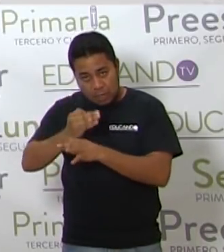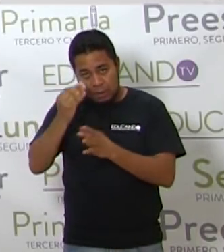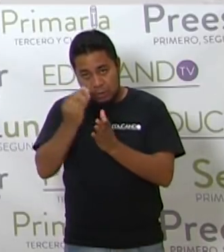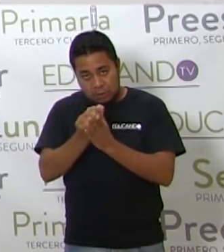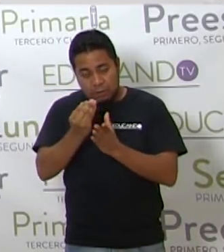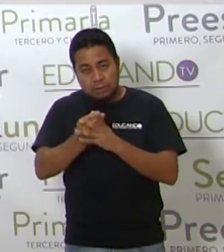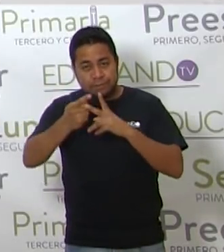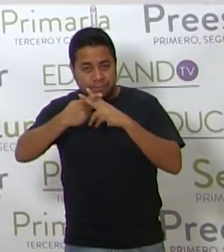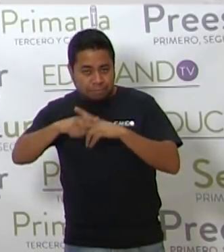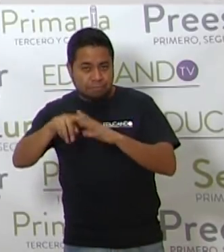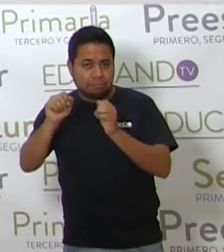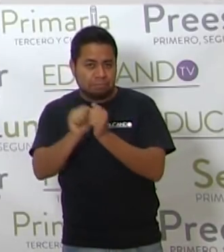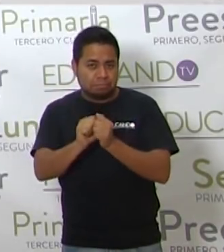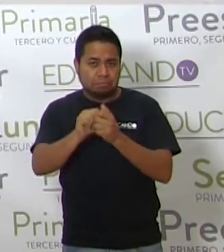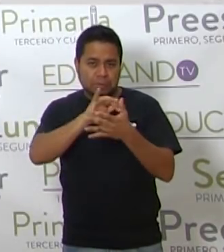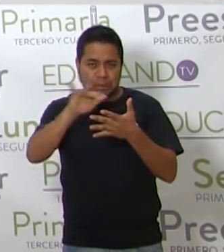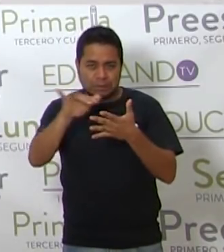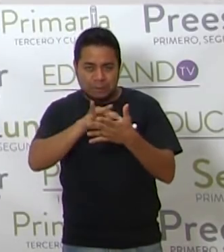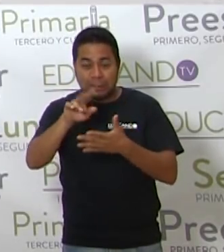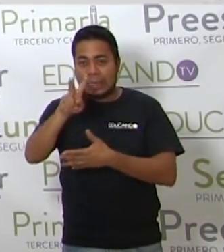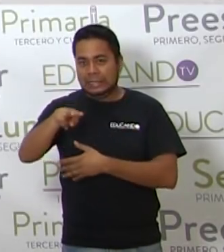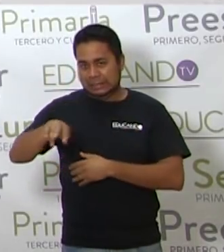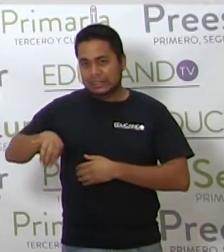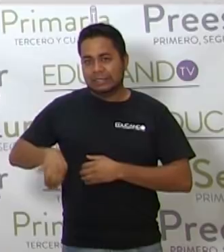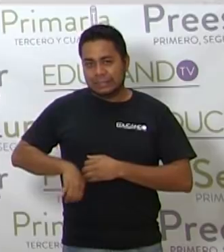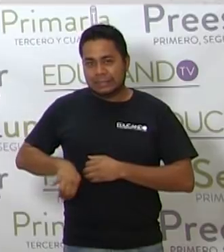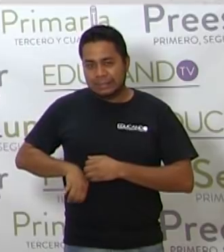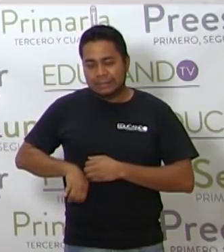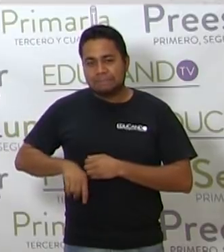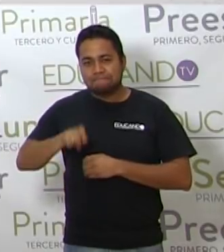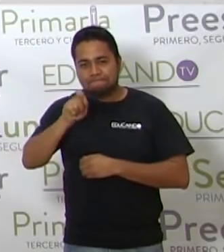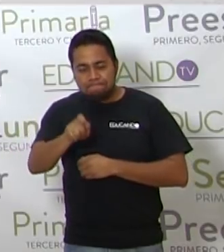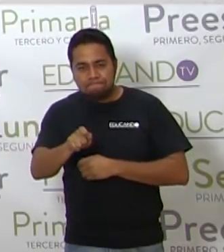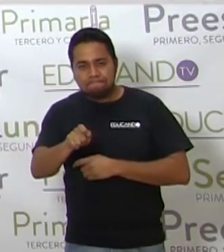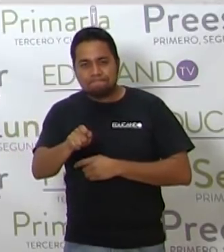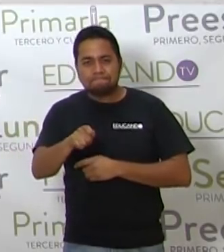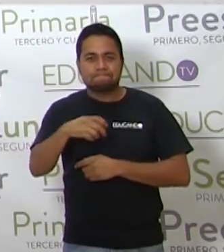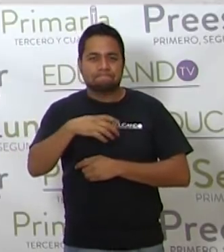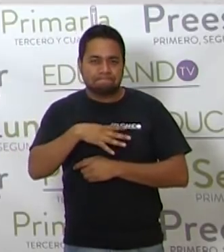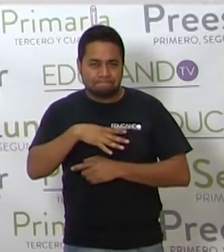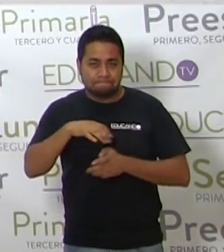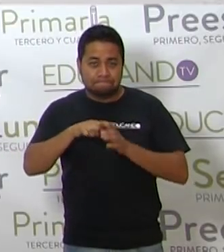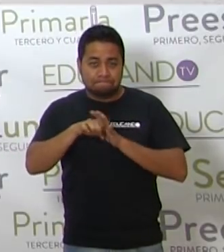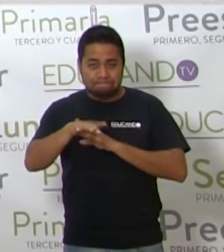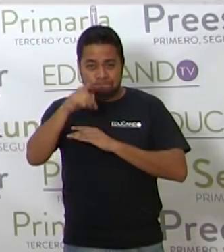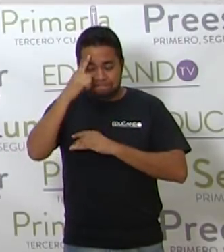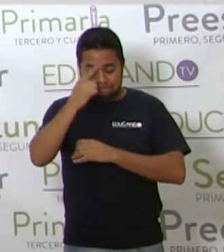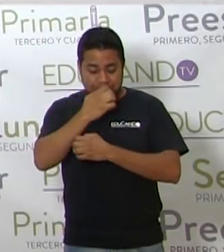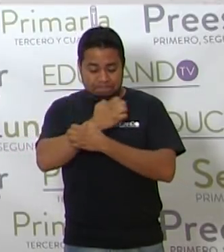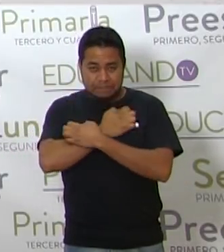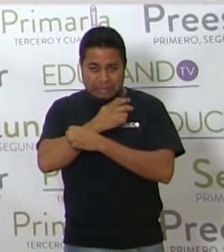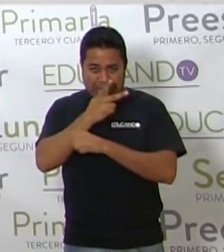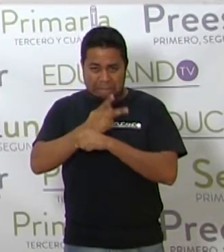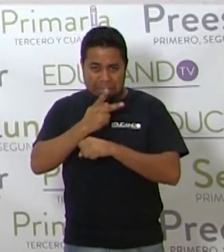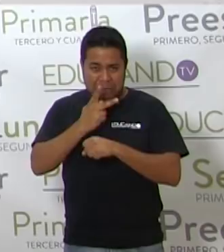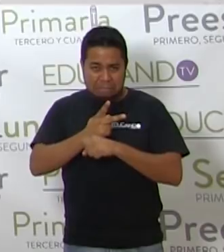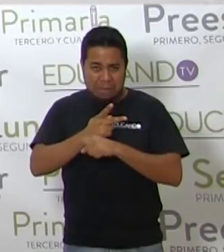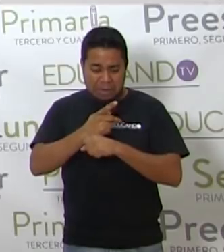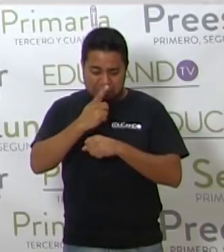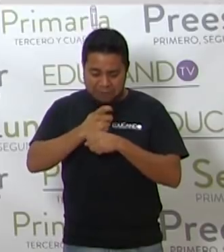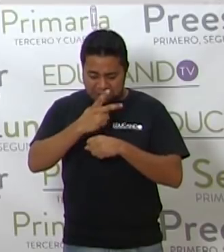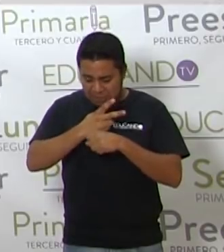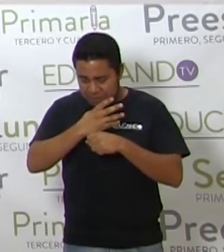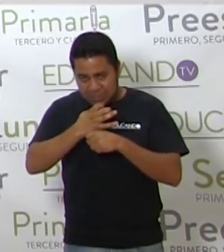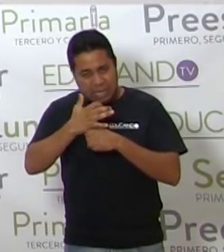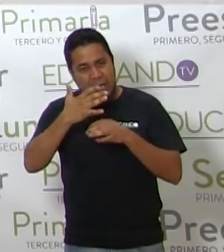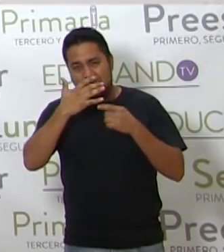iniciar con un texto muy interesante que a lo largo de toda nuestra educación primaria lo hemos visto